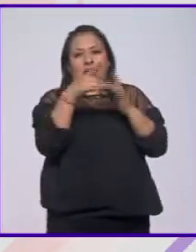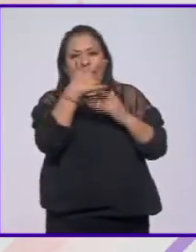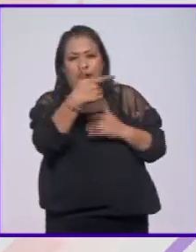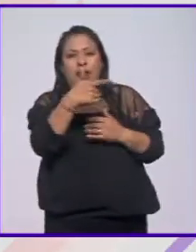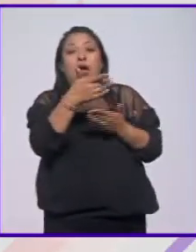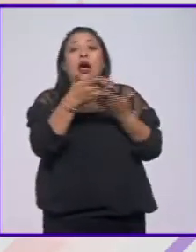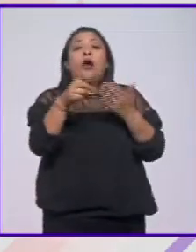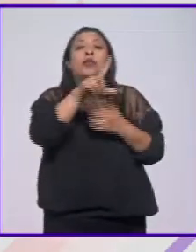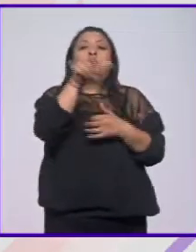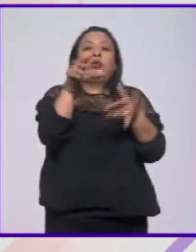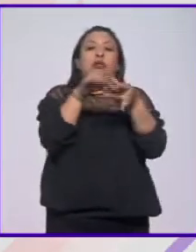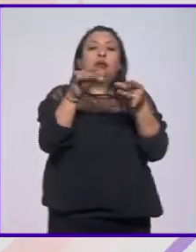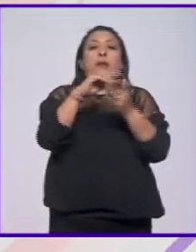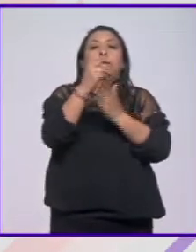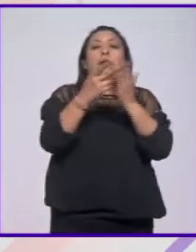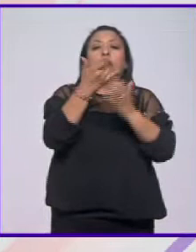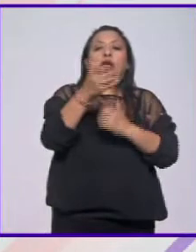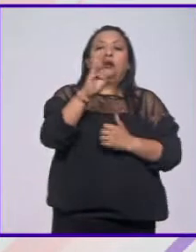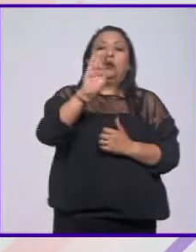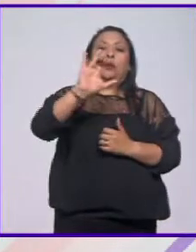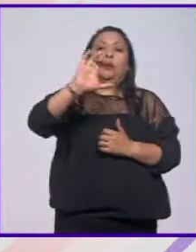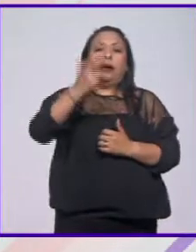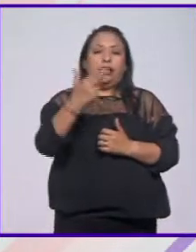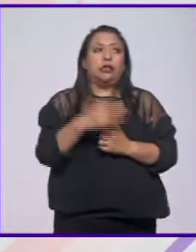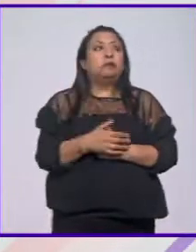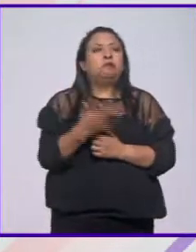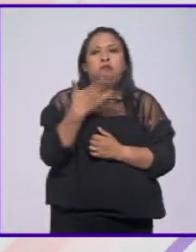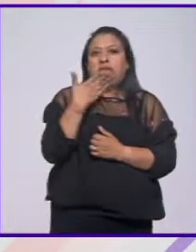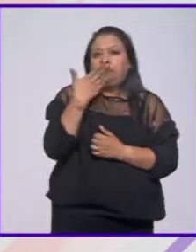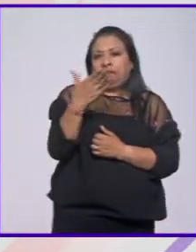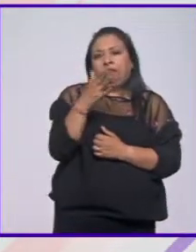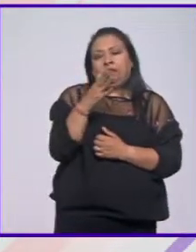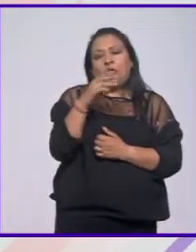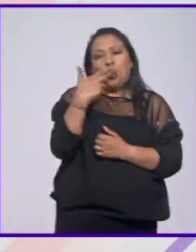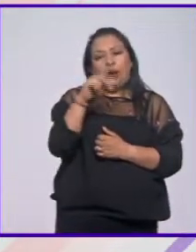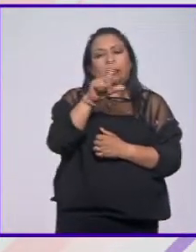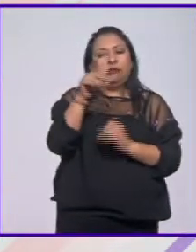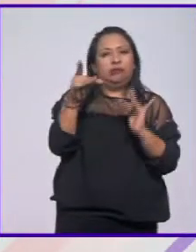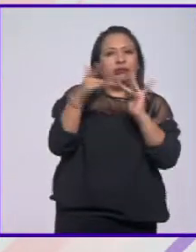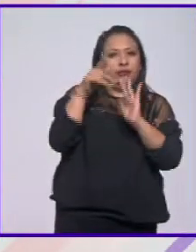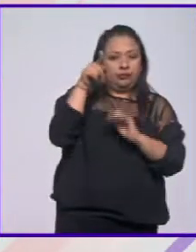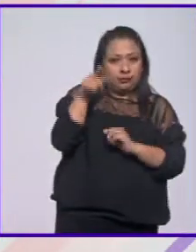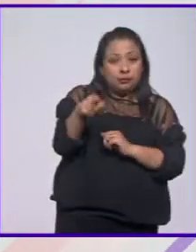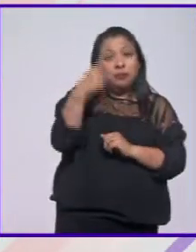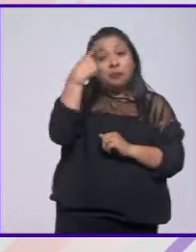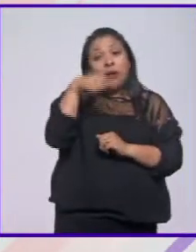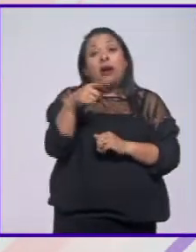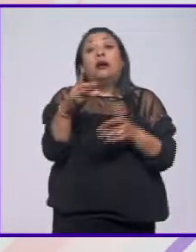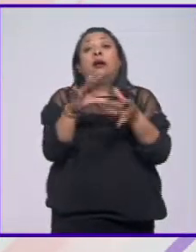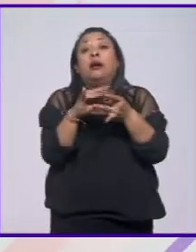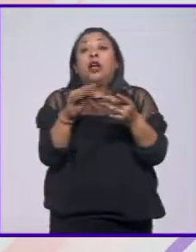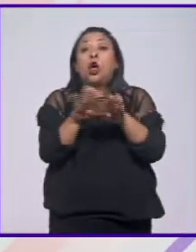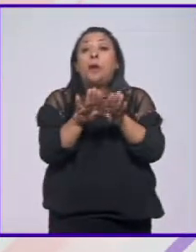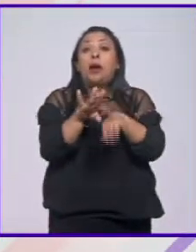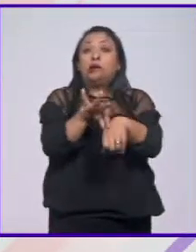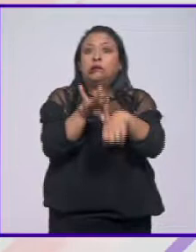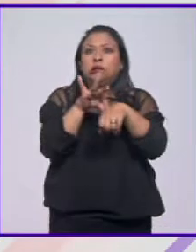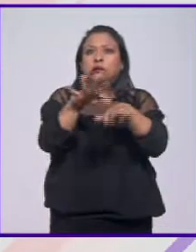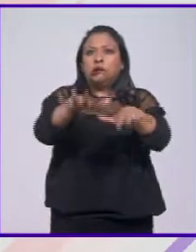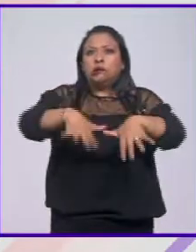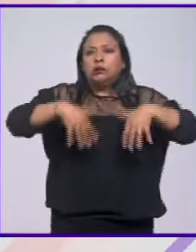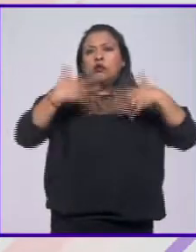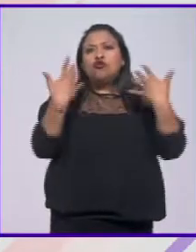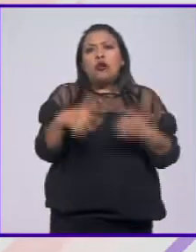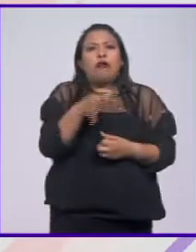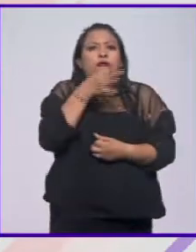más adelante hablamos de esto que es el Proyecto Bach? Excelente, mi querido Weman. En un ratito más volvemos contigo para que nos digas cómo se vive este ambiente festivo,